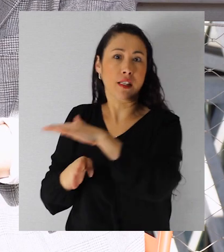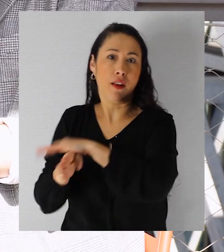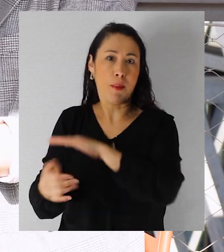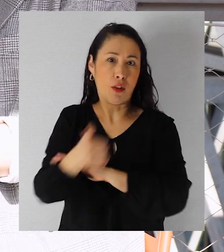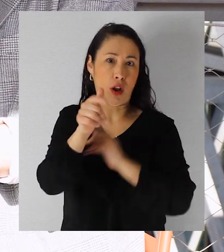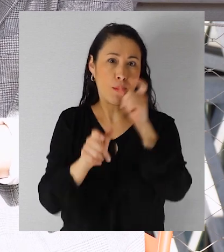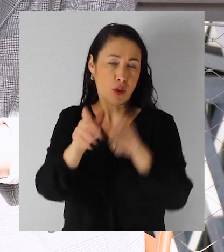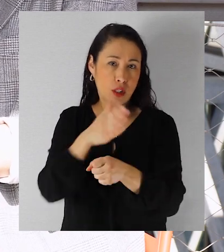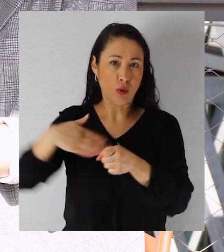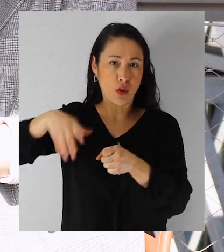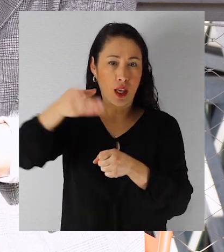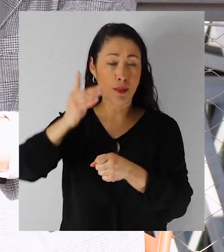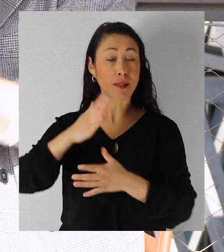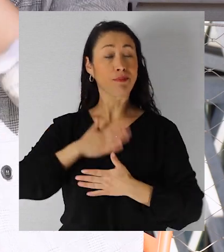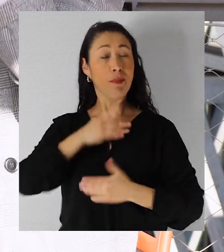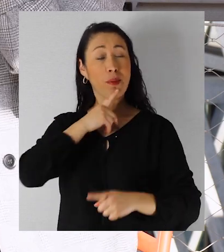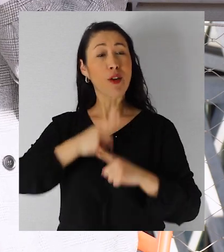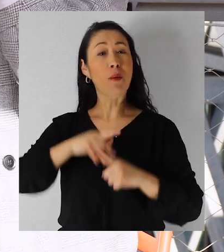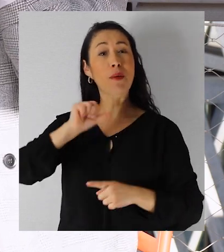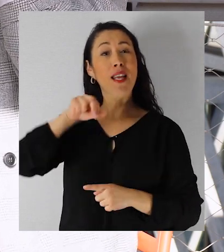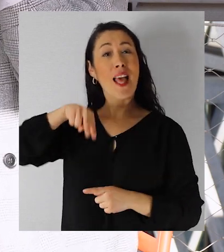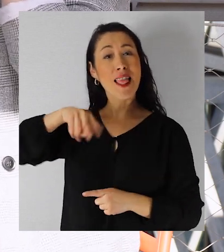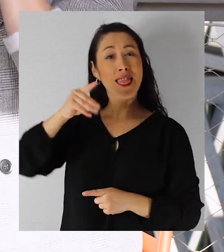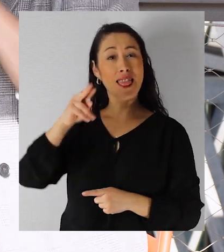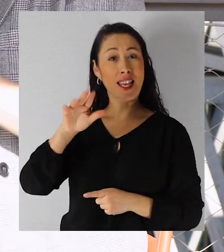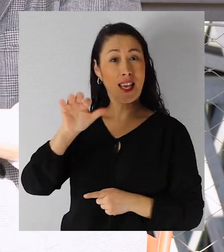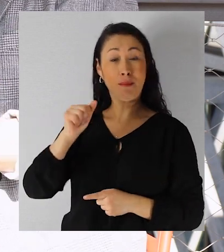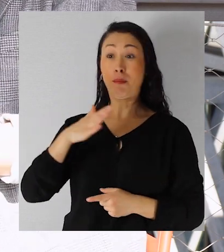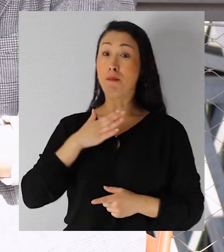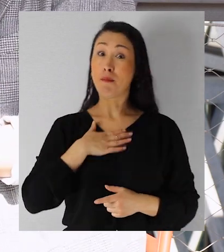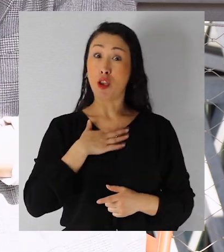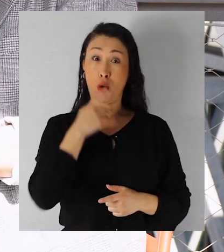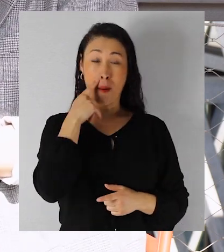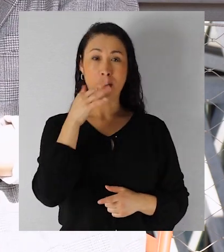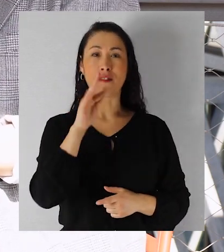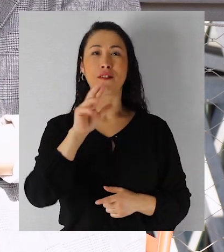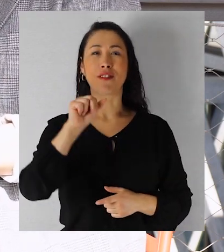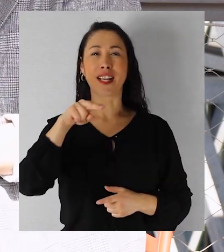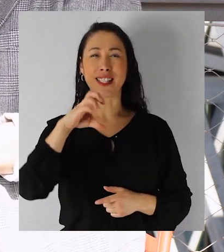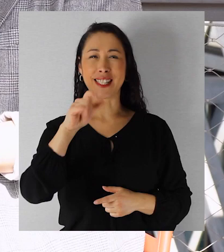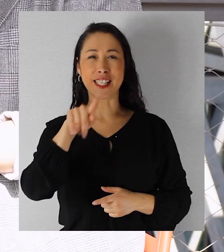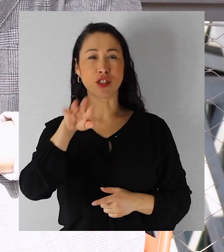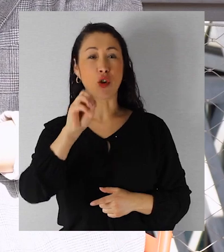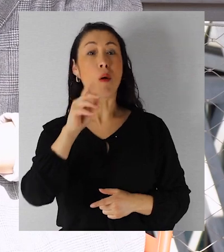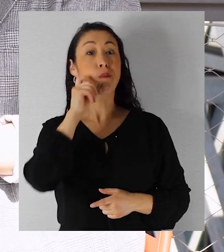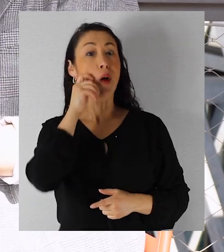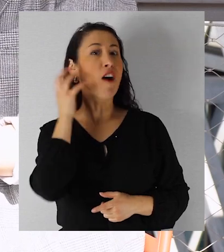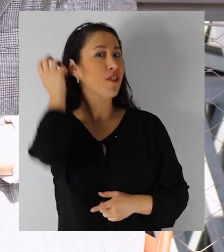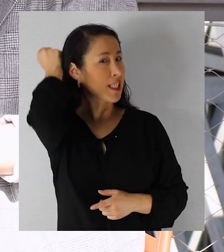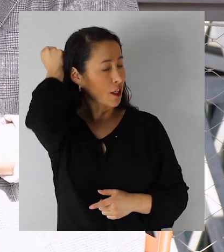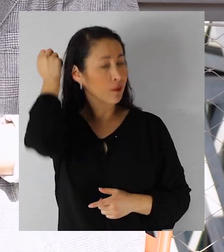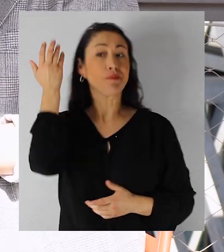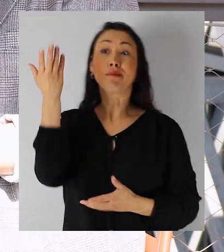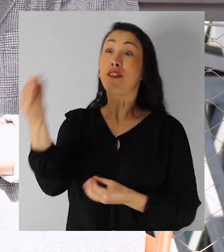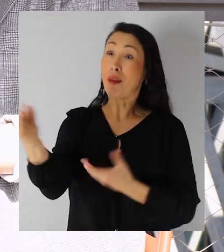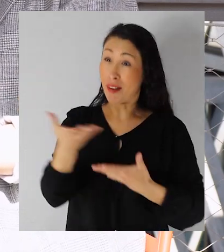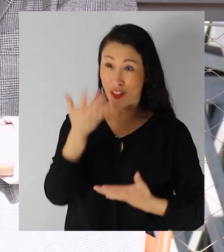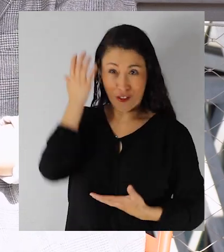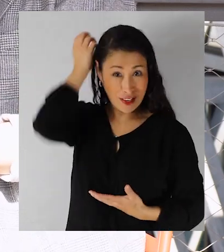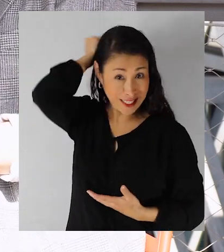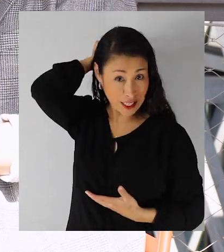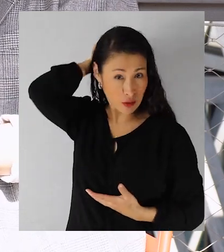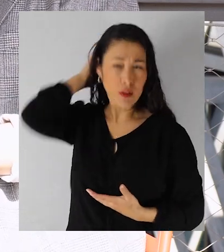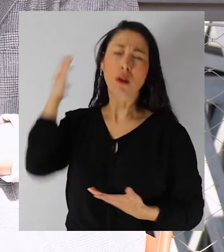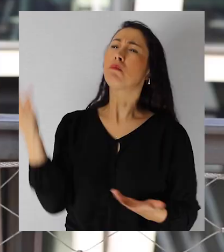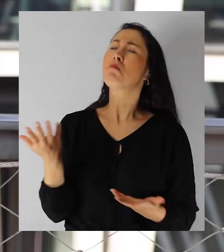discapacidad. Mi nombre es Andrea. El mío es Francisco. Bienvenido, Francisco. Muchas gracias. Francisco, y una pregunta, ¿por qué hablamos